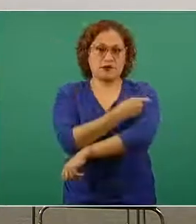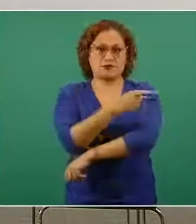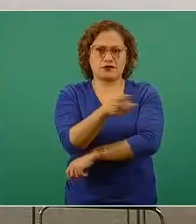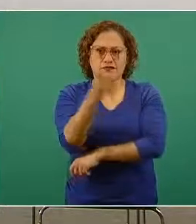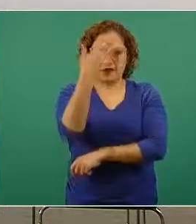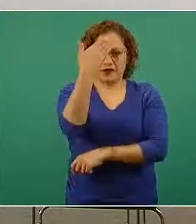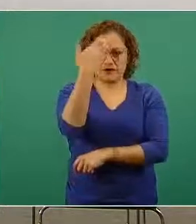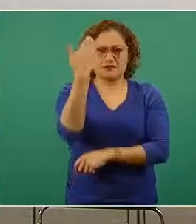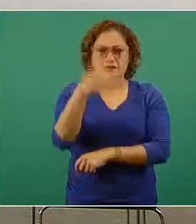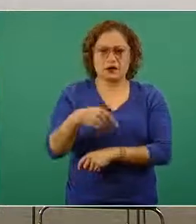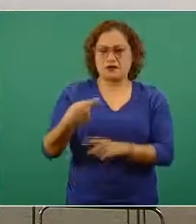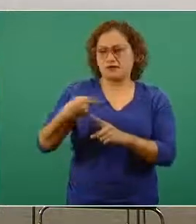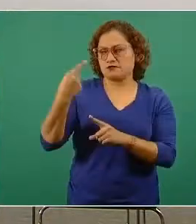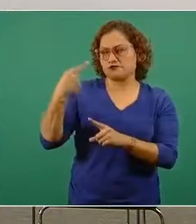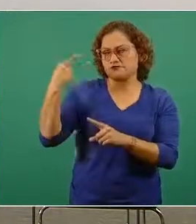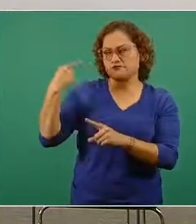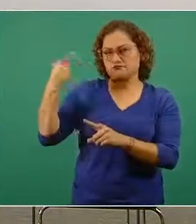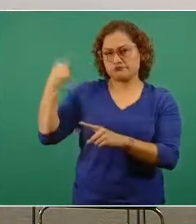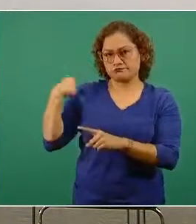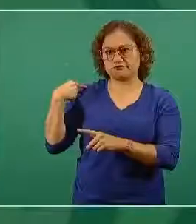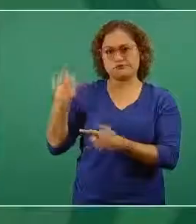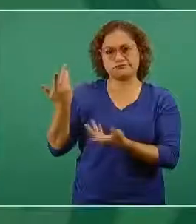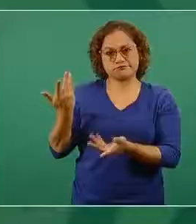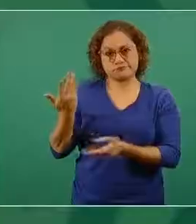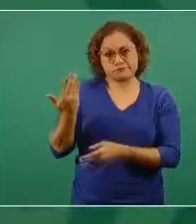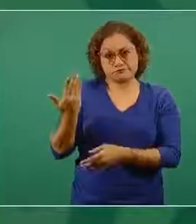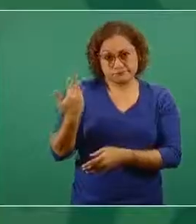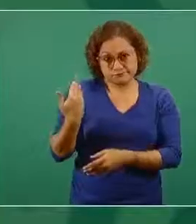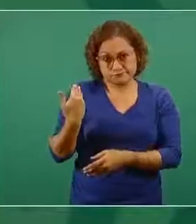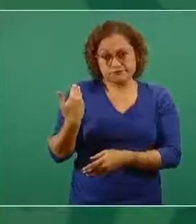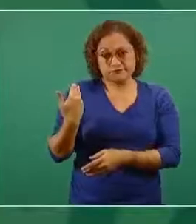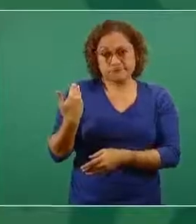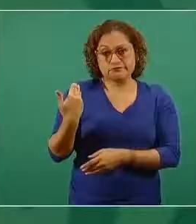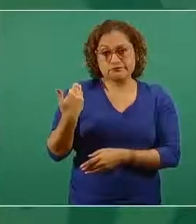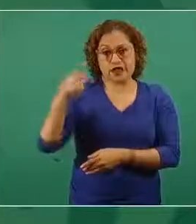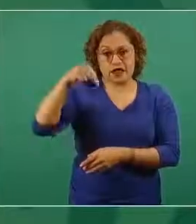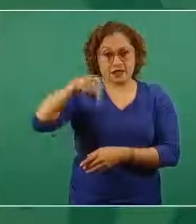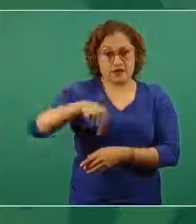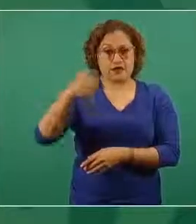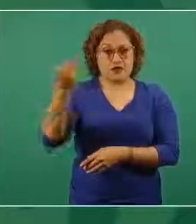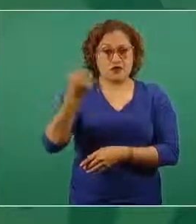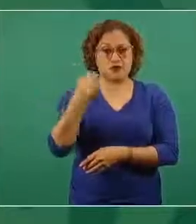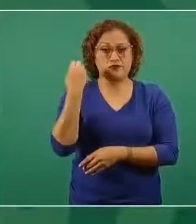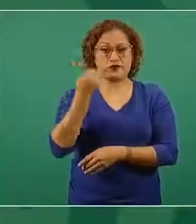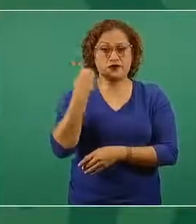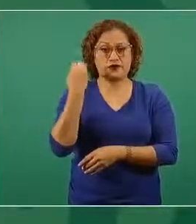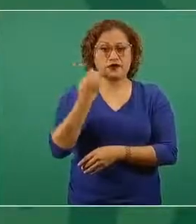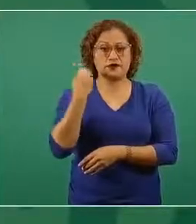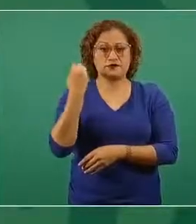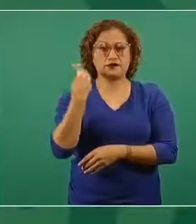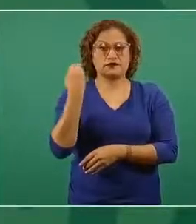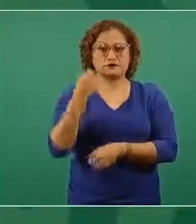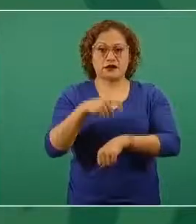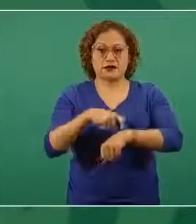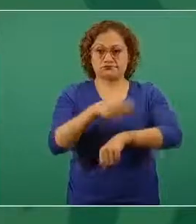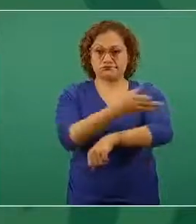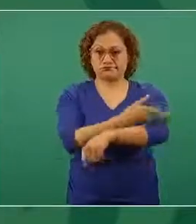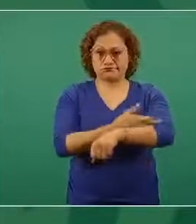observando a lo largo de estos últimos días, en esta conferencia de prensa